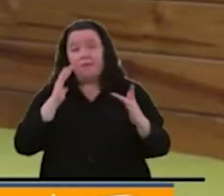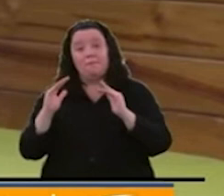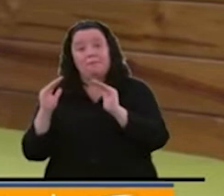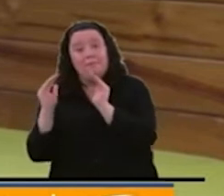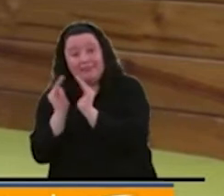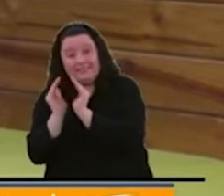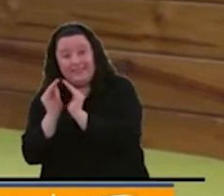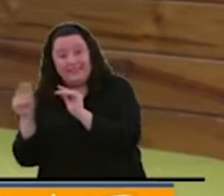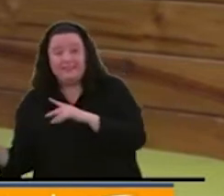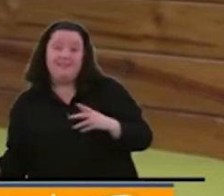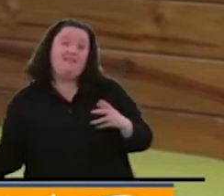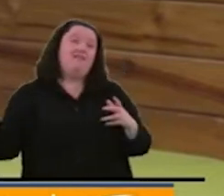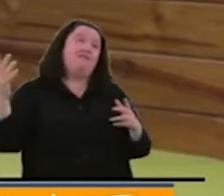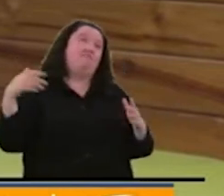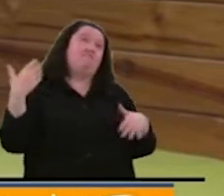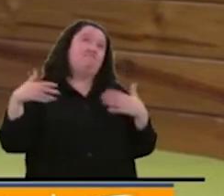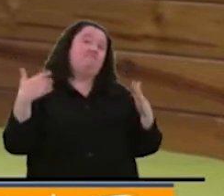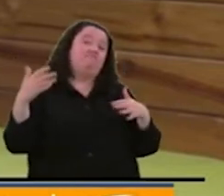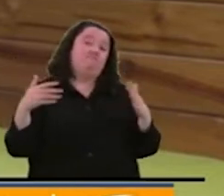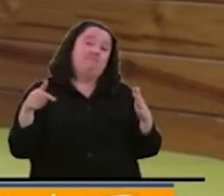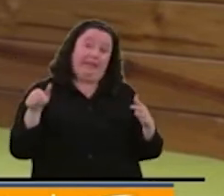familiar llegará.